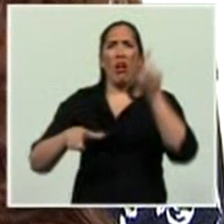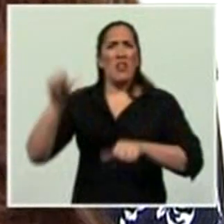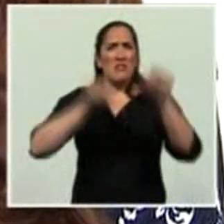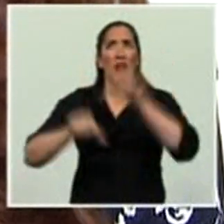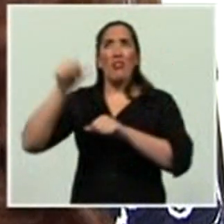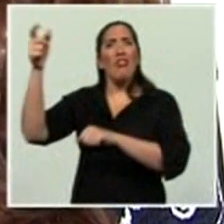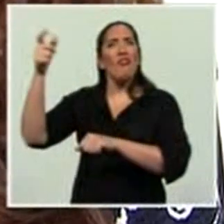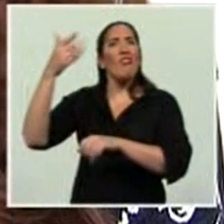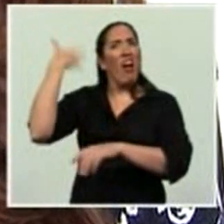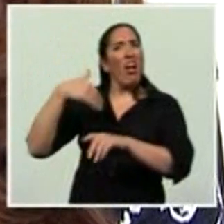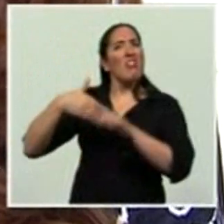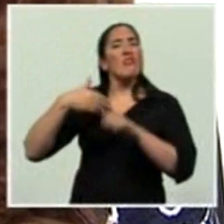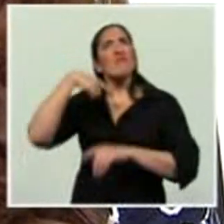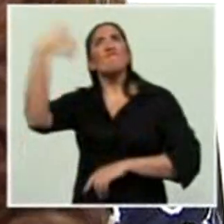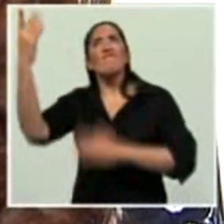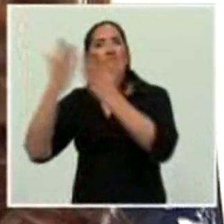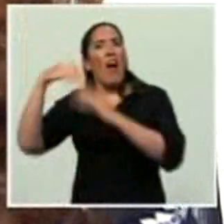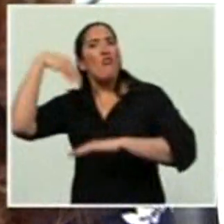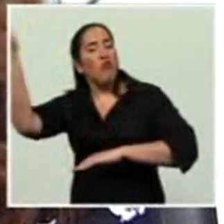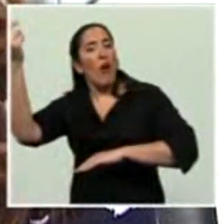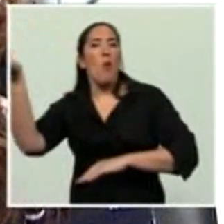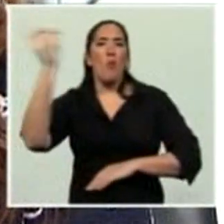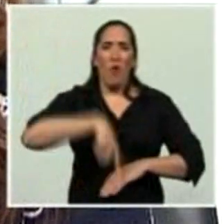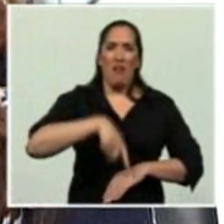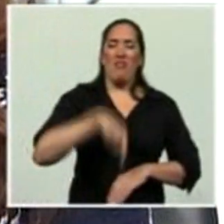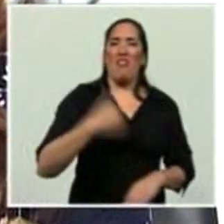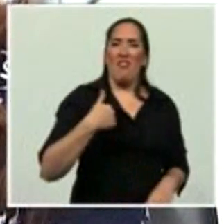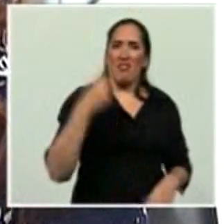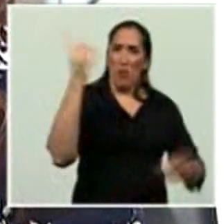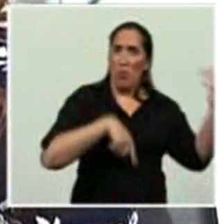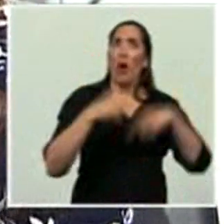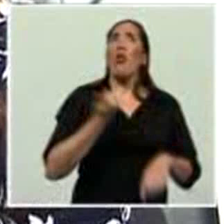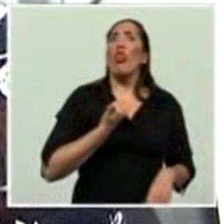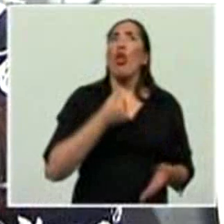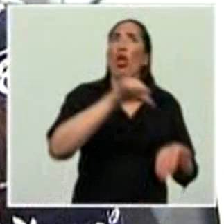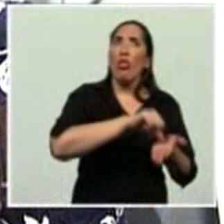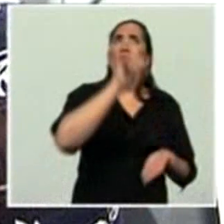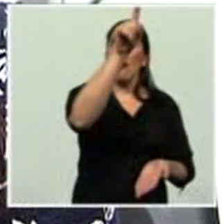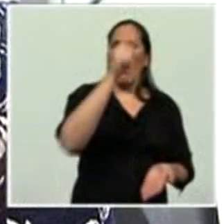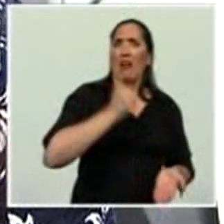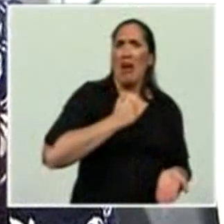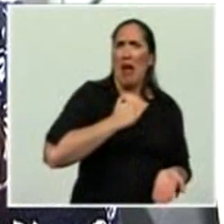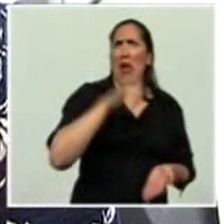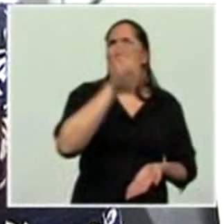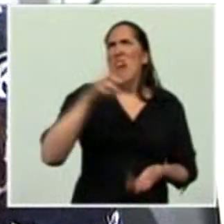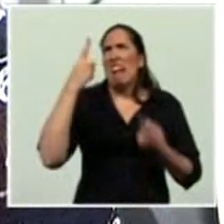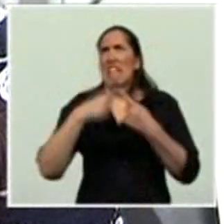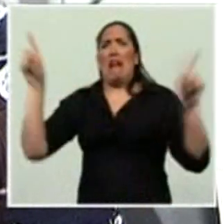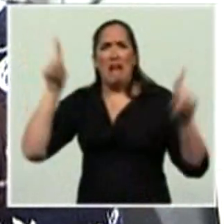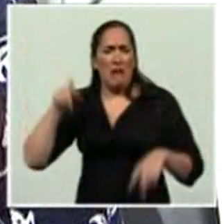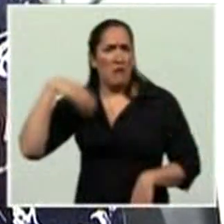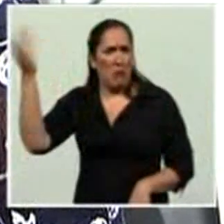Lucila y su esposo desde el Canadá nada más ni nada menos no Es que vinieron de algún lugar exótico este